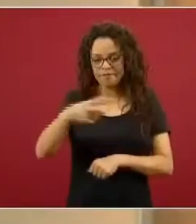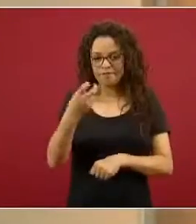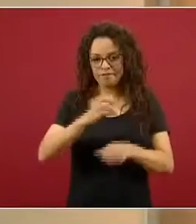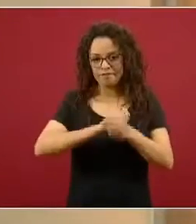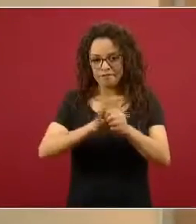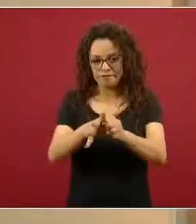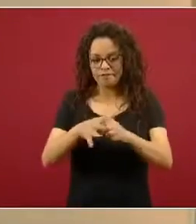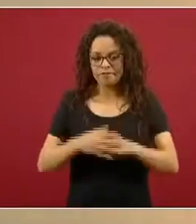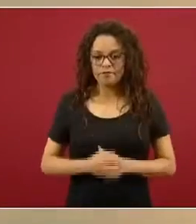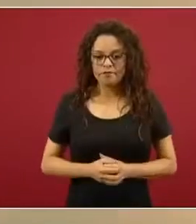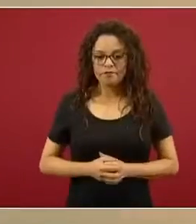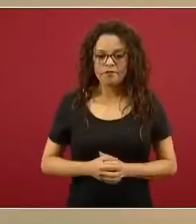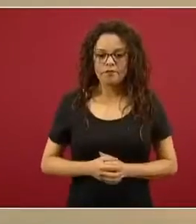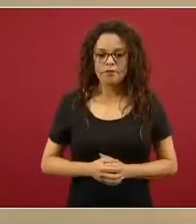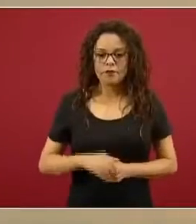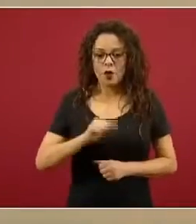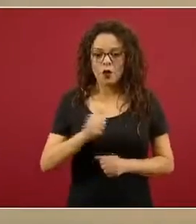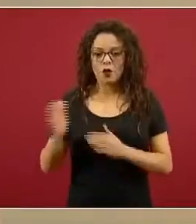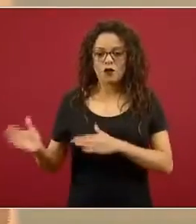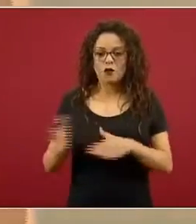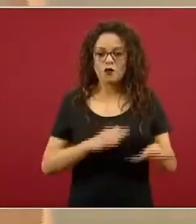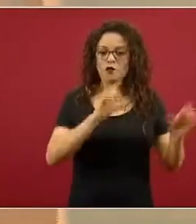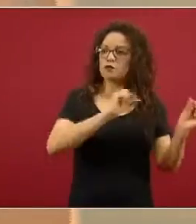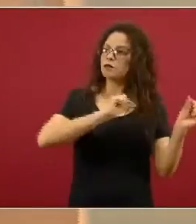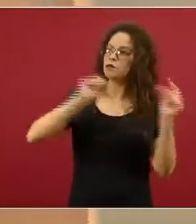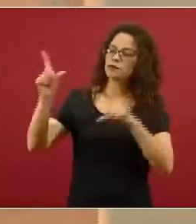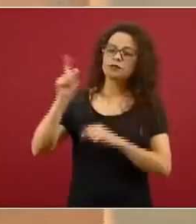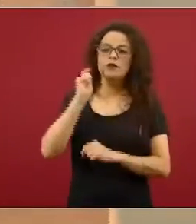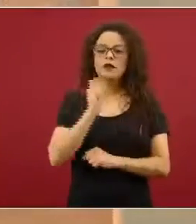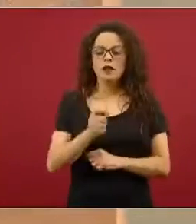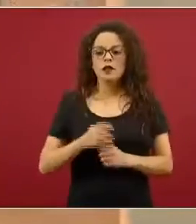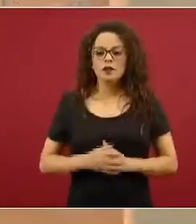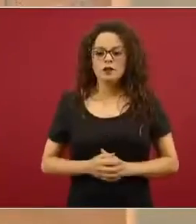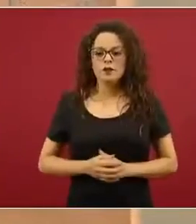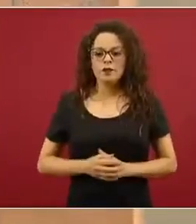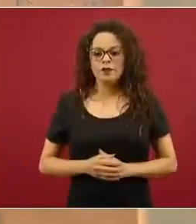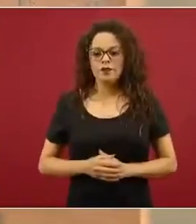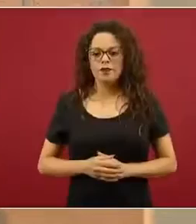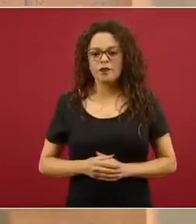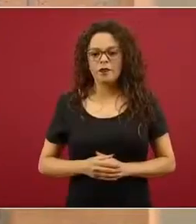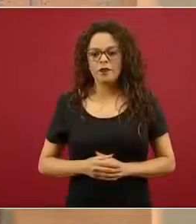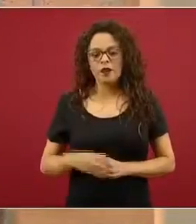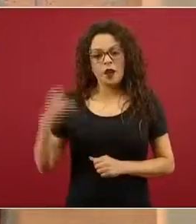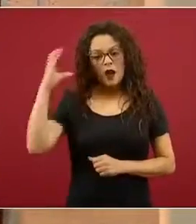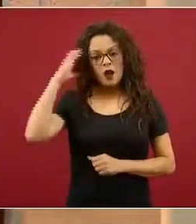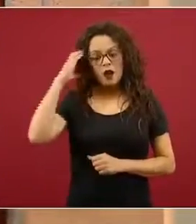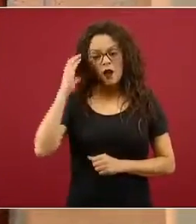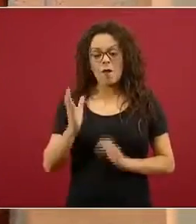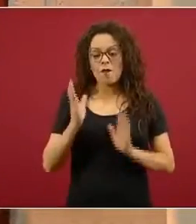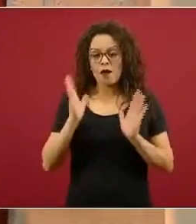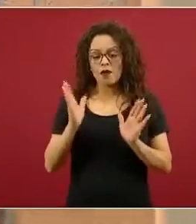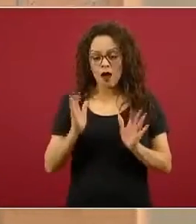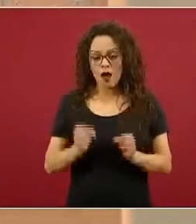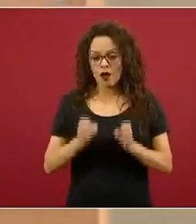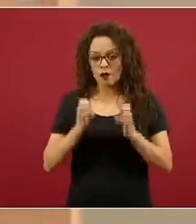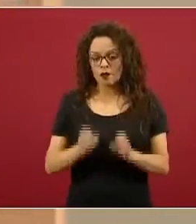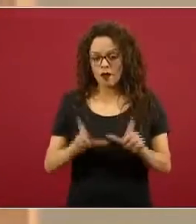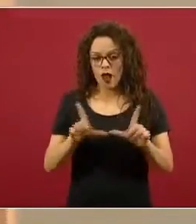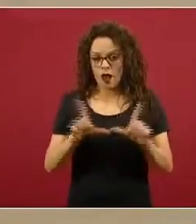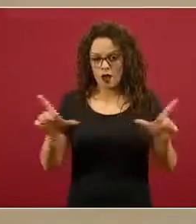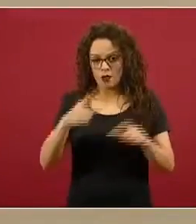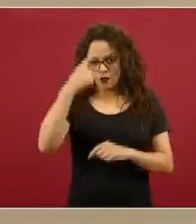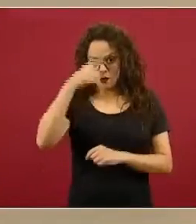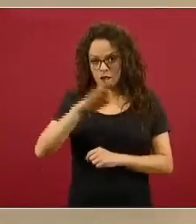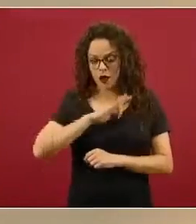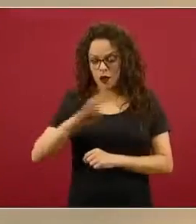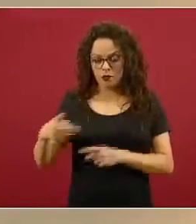que mostramos ahora es la contraparte de las camas que están listas y disponibles y ocupadas para